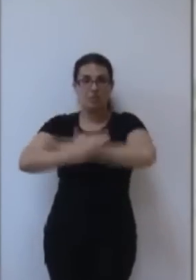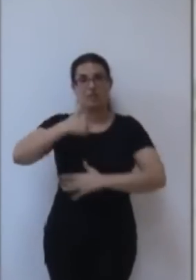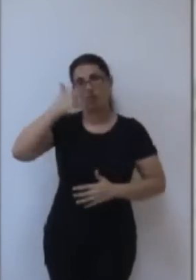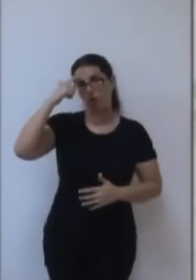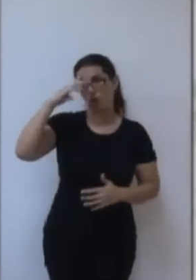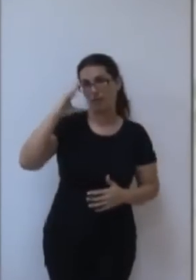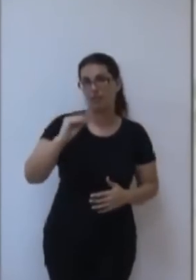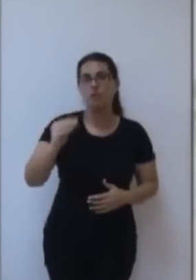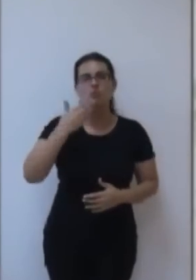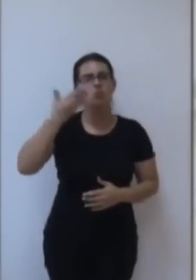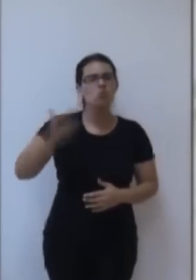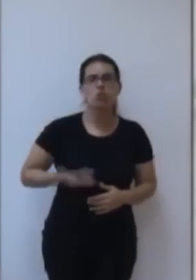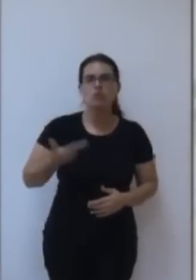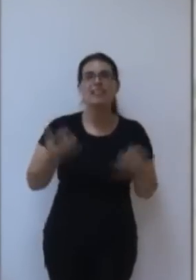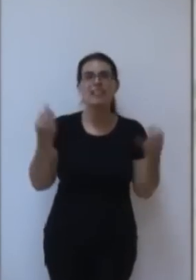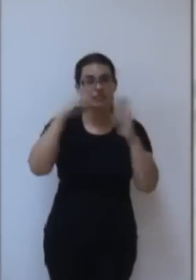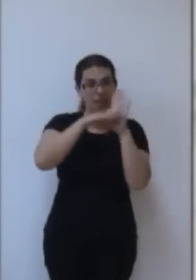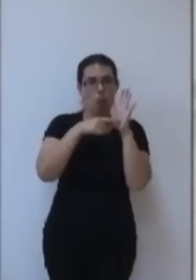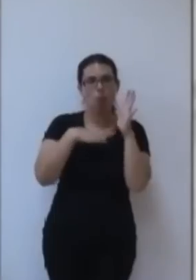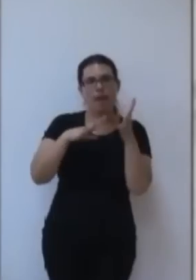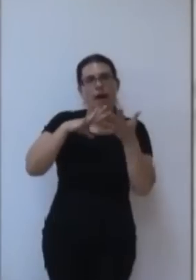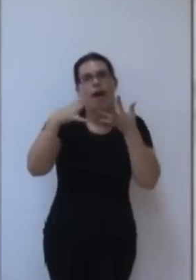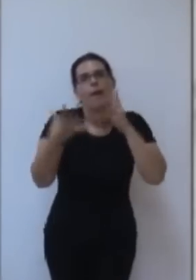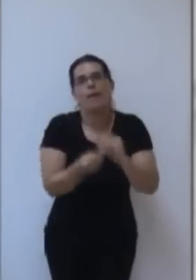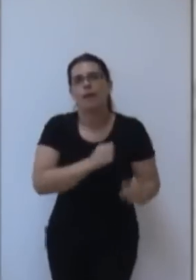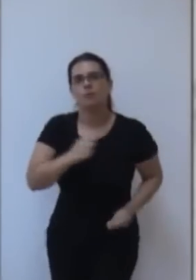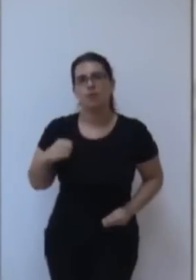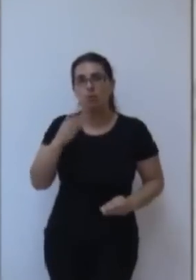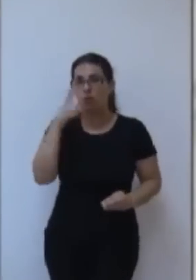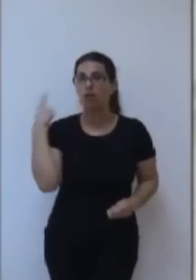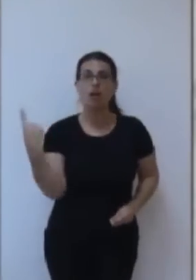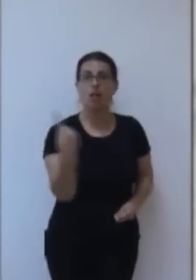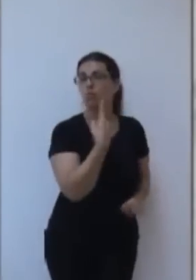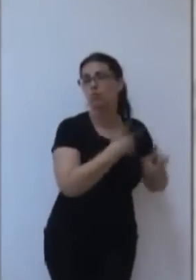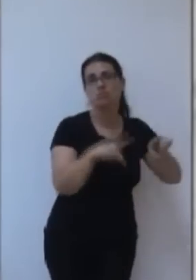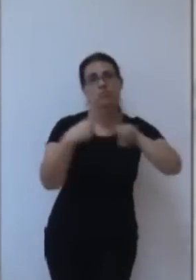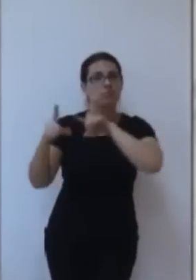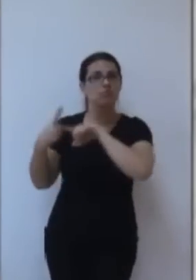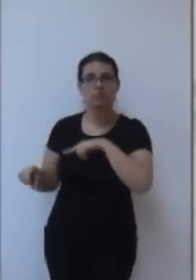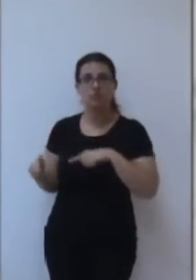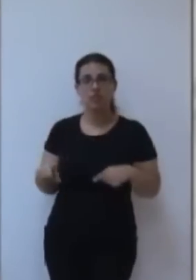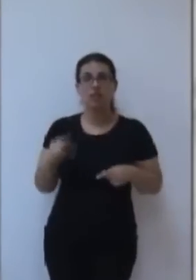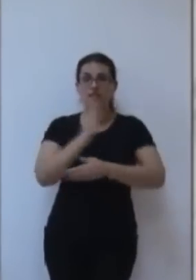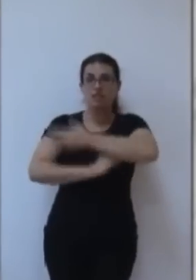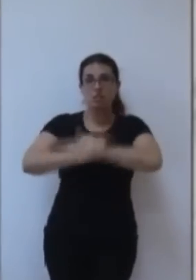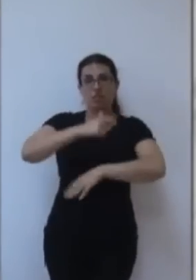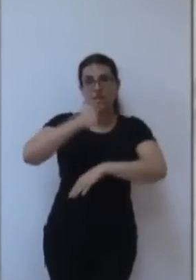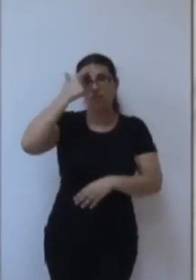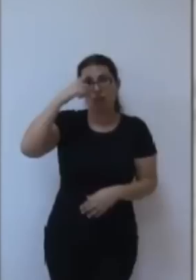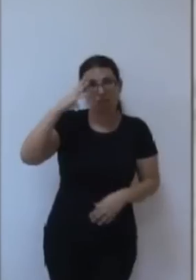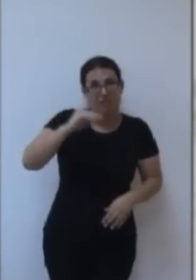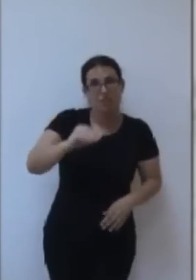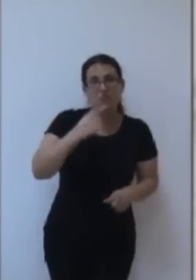que se puedan personalizar esas herramientas, porque cada persona es diferente, y en discapacidad cognitiva yo podría decir que